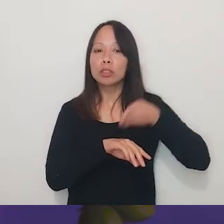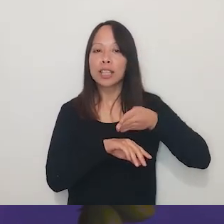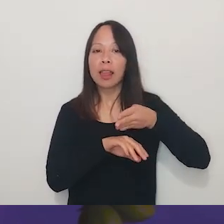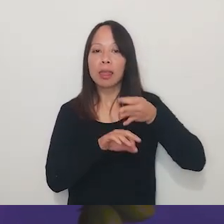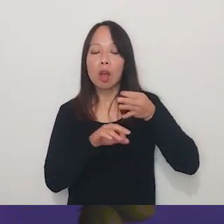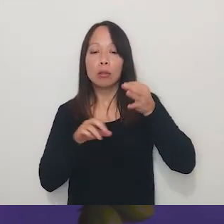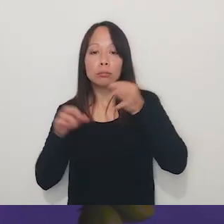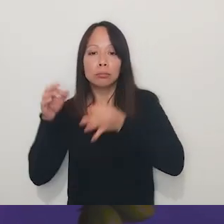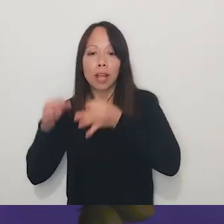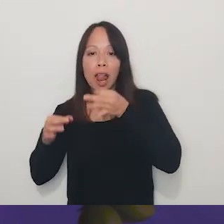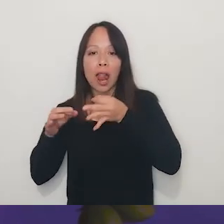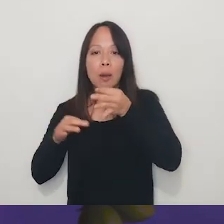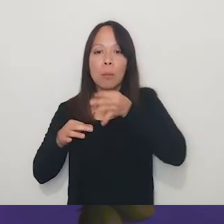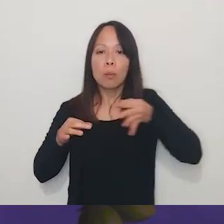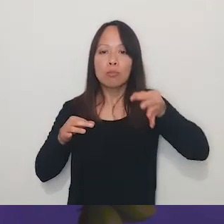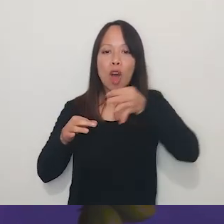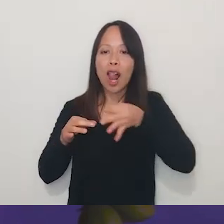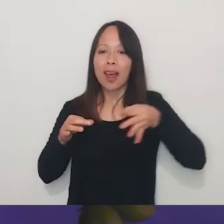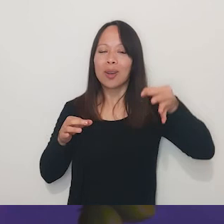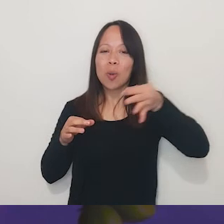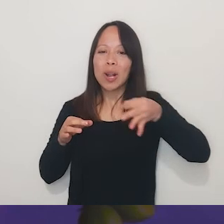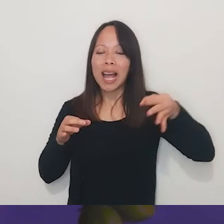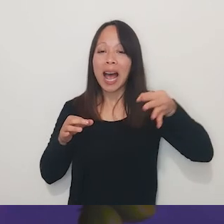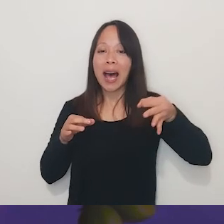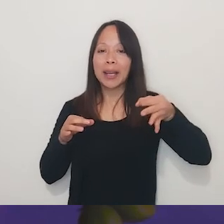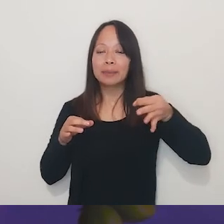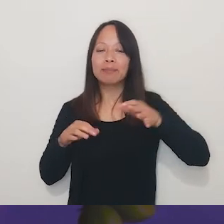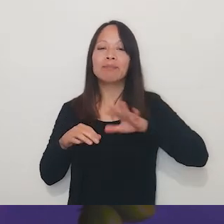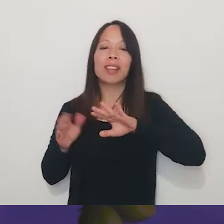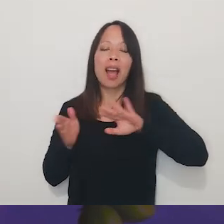moleculares. En 21% cambió el tratamiento del paciente.